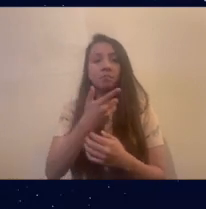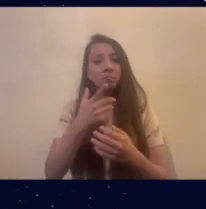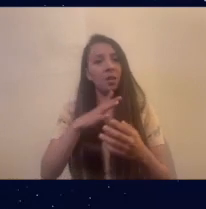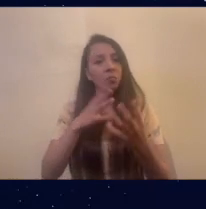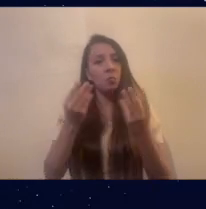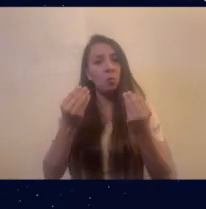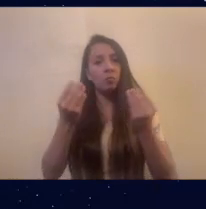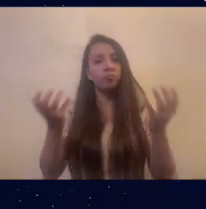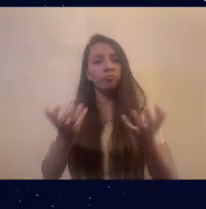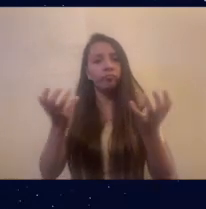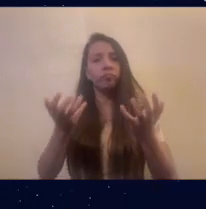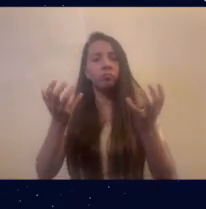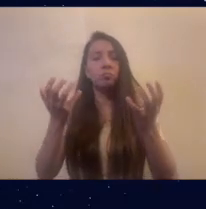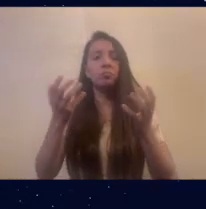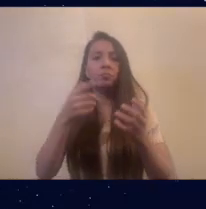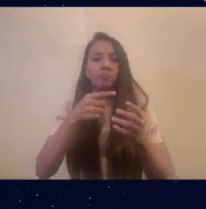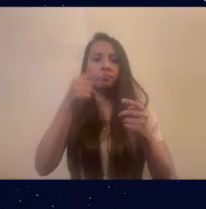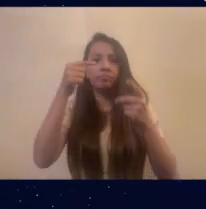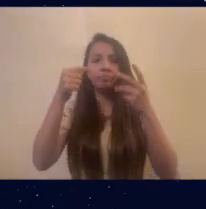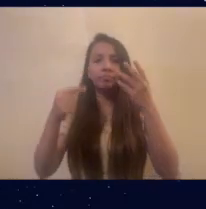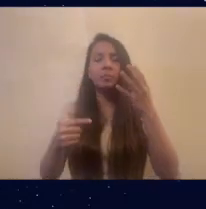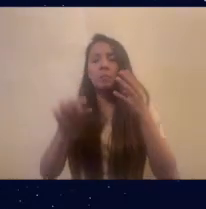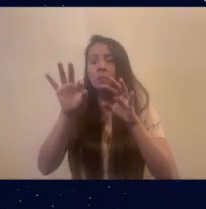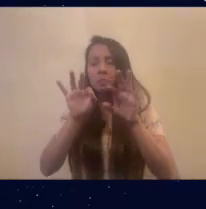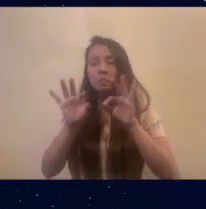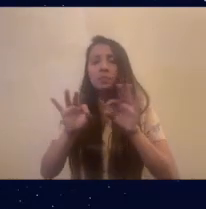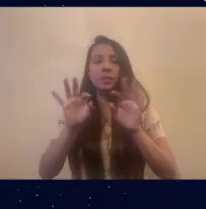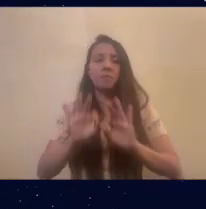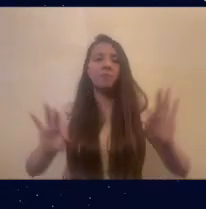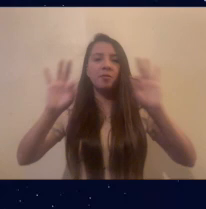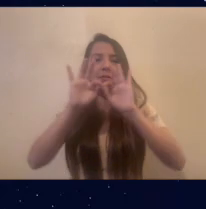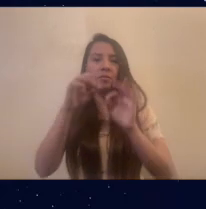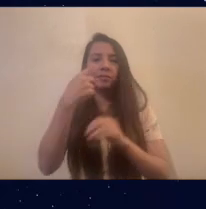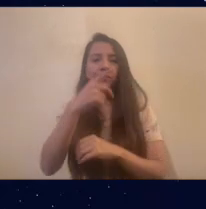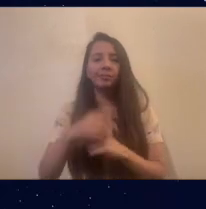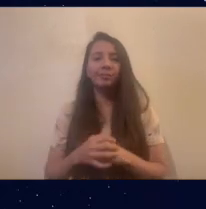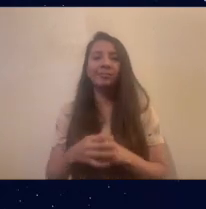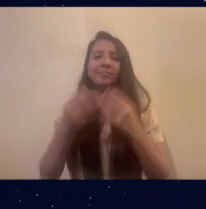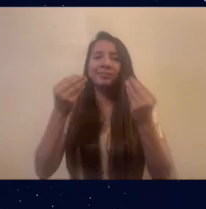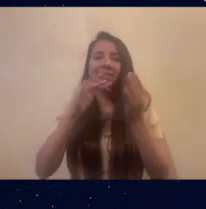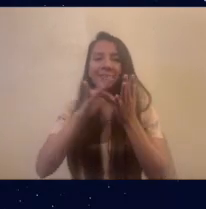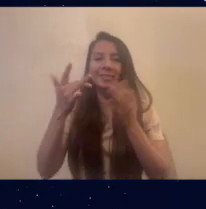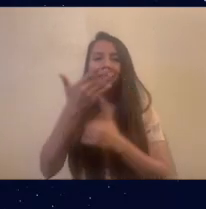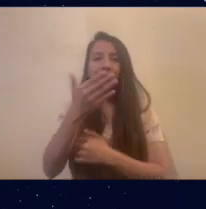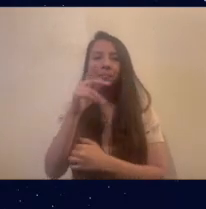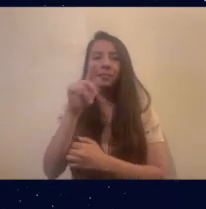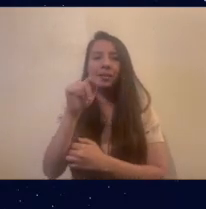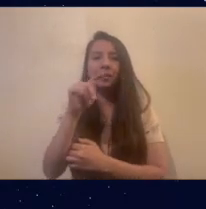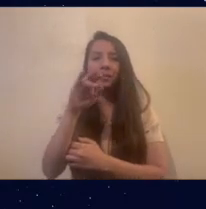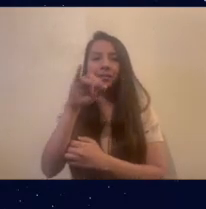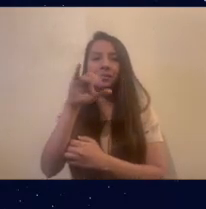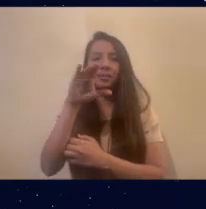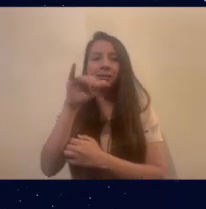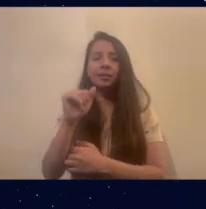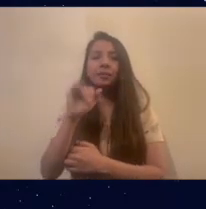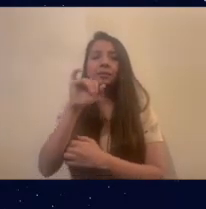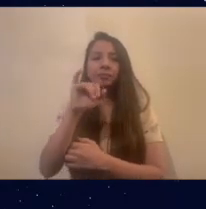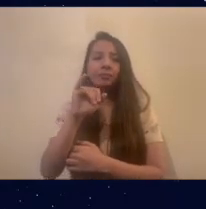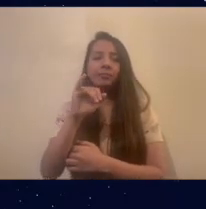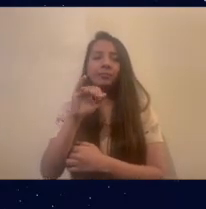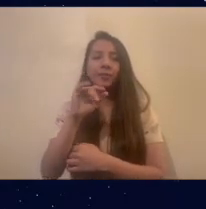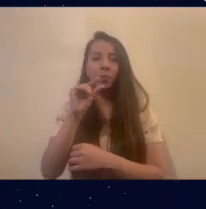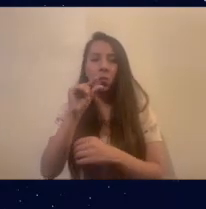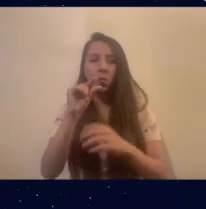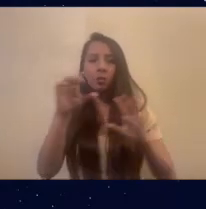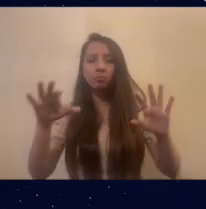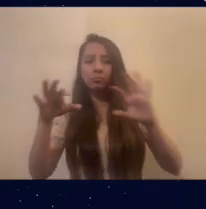un extenso currículum, pero aquí nada más pusimos lo más importante, ¿no? Muchas gracias, Patricia. Sí, un poco